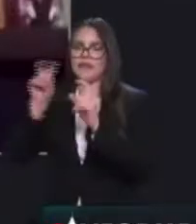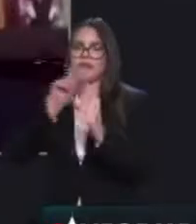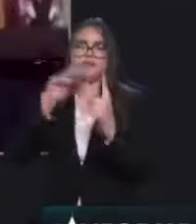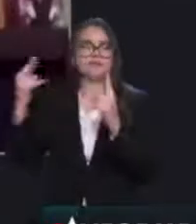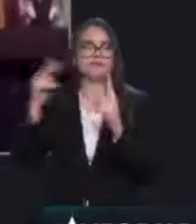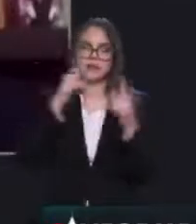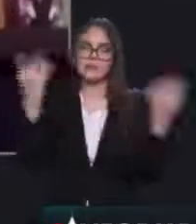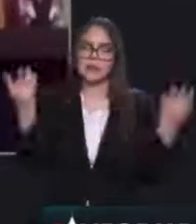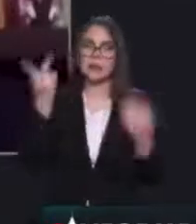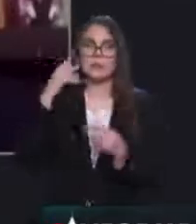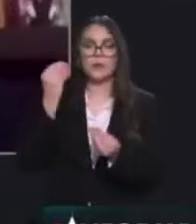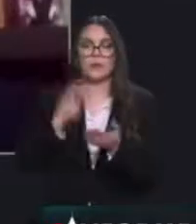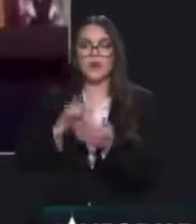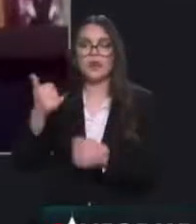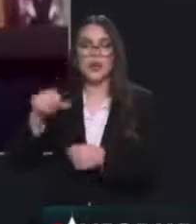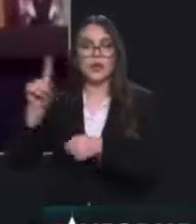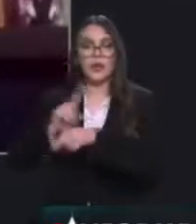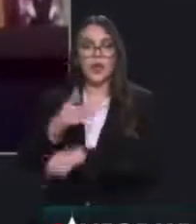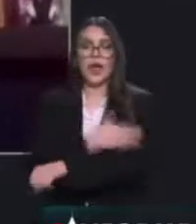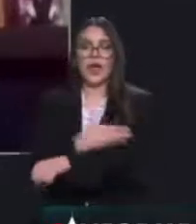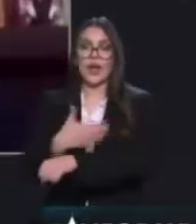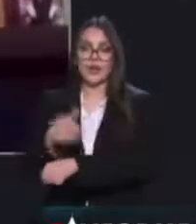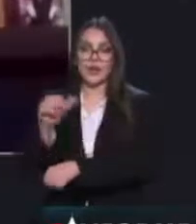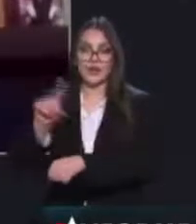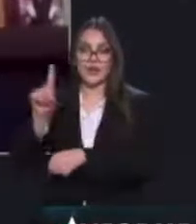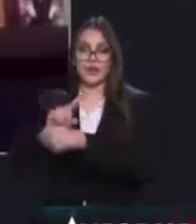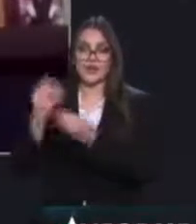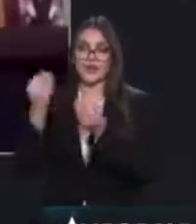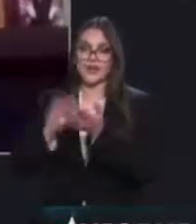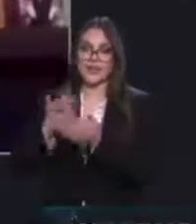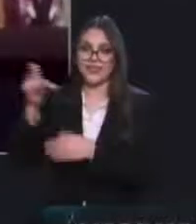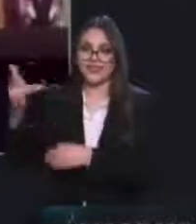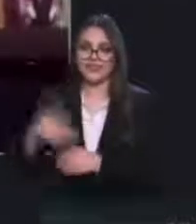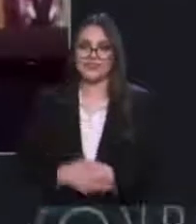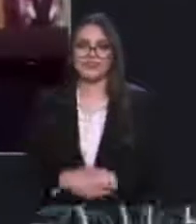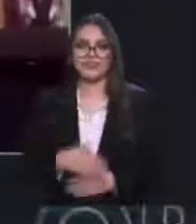gracias por acompañarme, Víctor. No, al contrario, Azul. Un abrazo. Buenas noches.